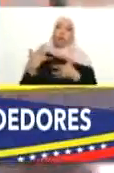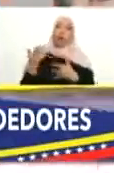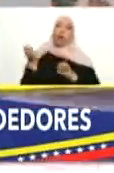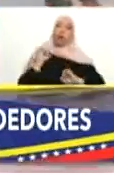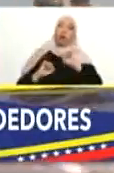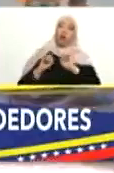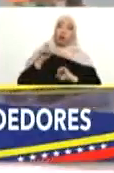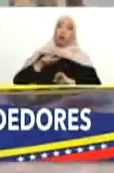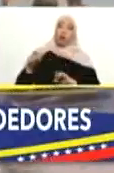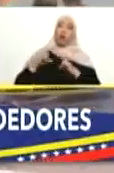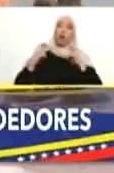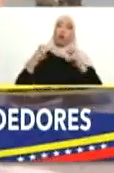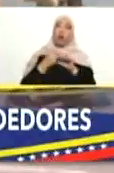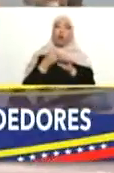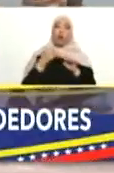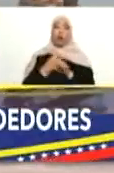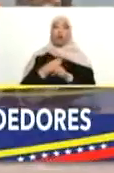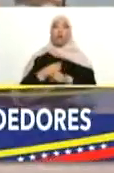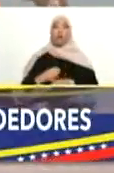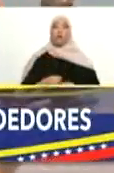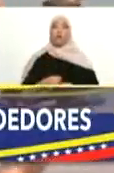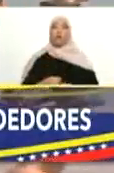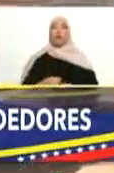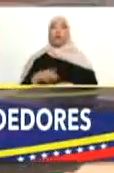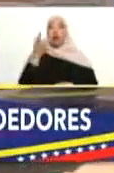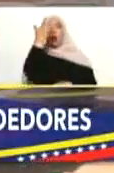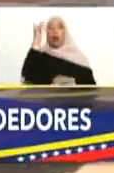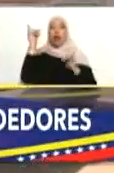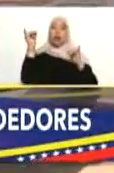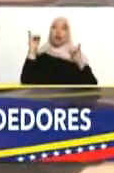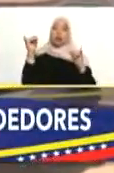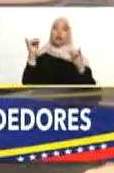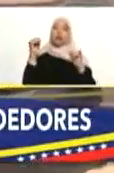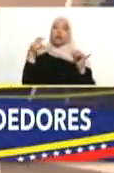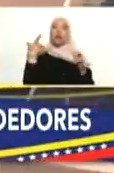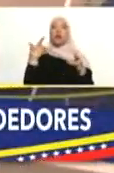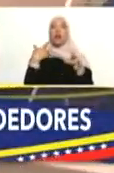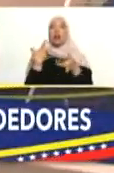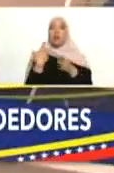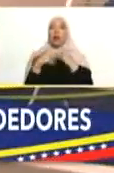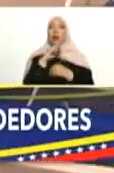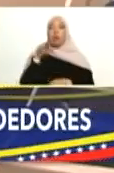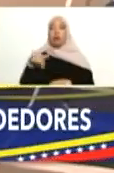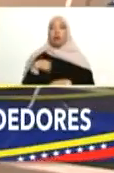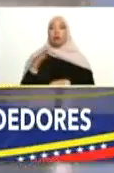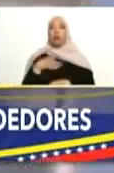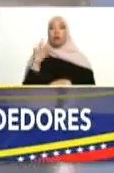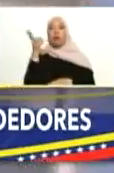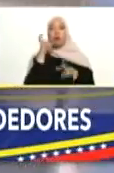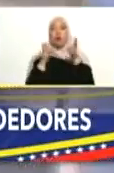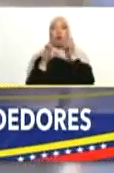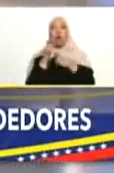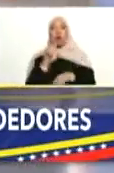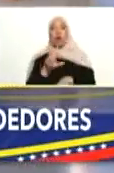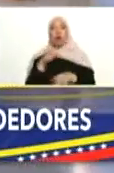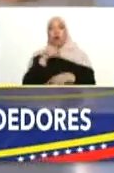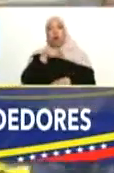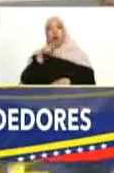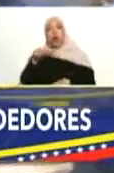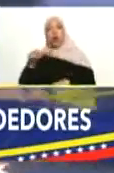con respecto al tema y cómo ha sido sus carnavales después del luego el financiamiento, y que pueda escucharlo usted